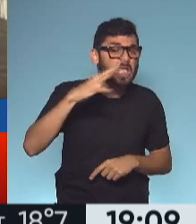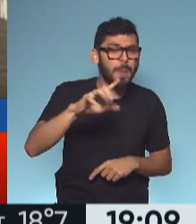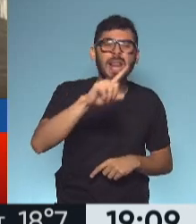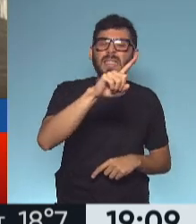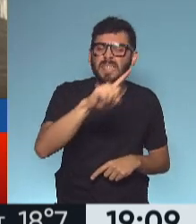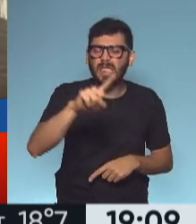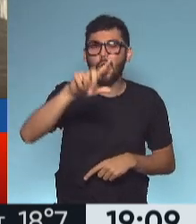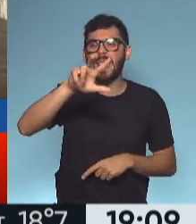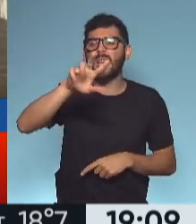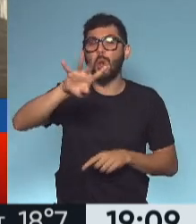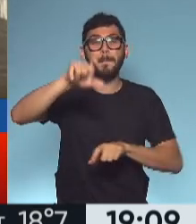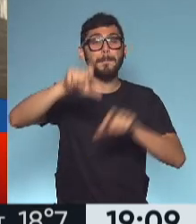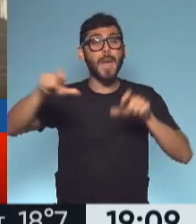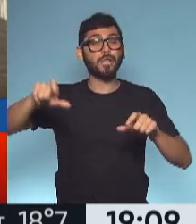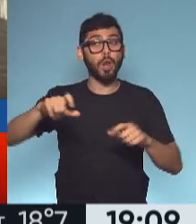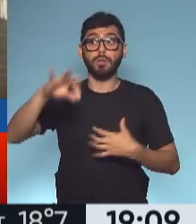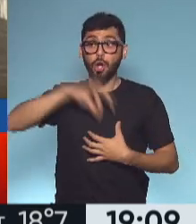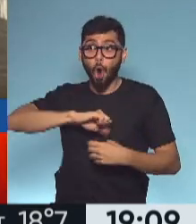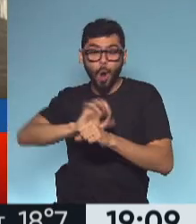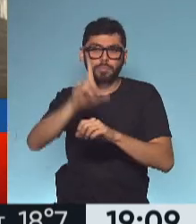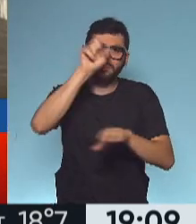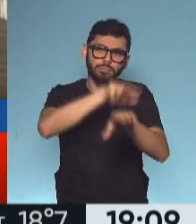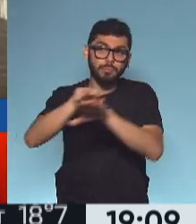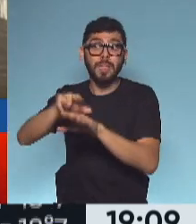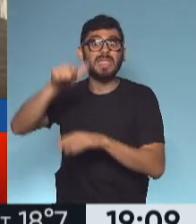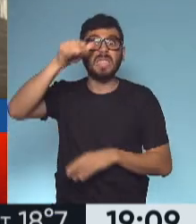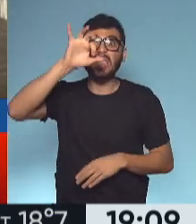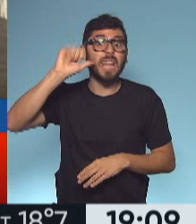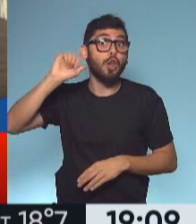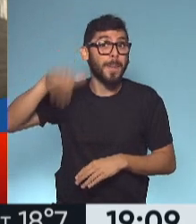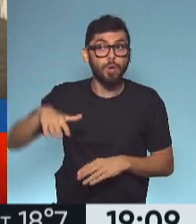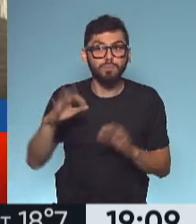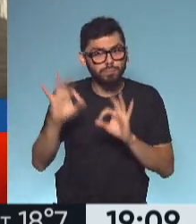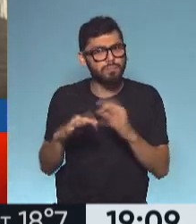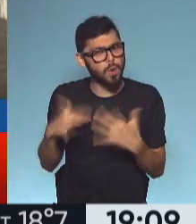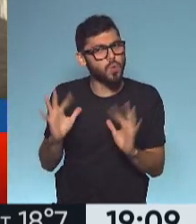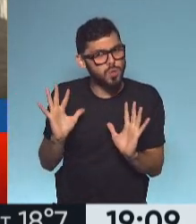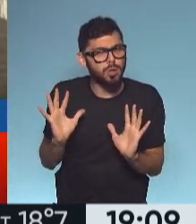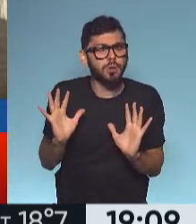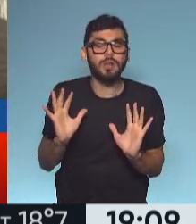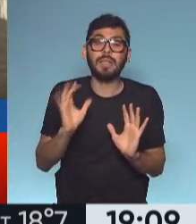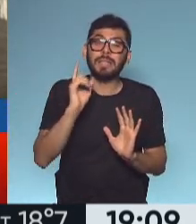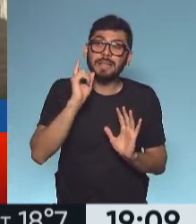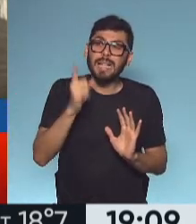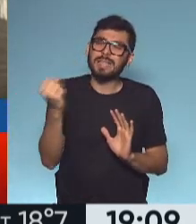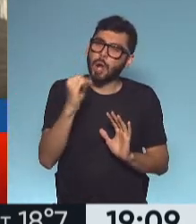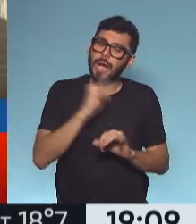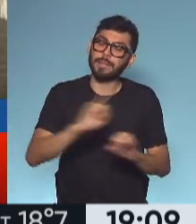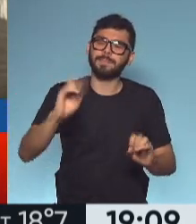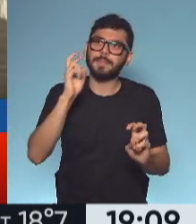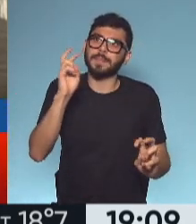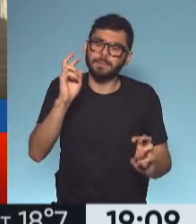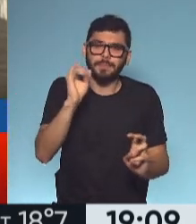5.134 personas, un porcentaje importante menores de 60 años. Y lo que hay que decir, y la verdad que sí, un poco alarmista, pero